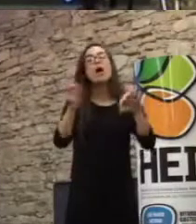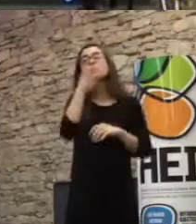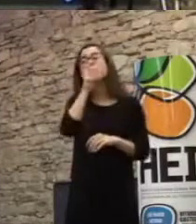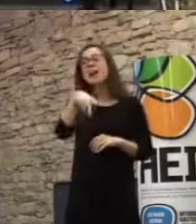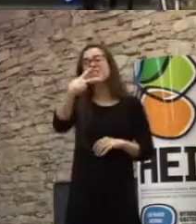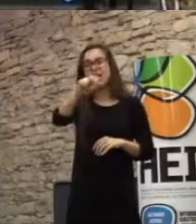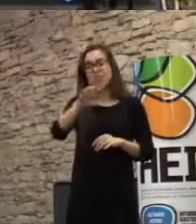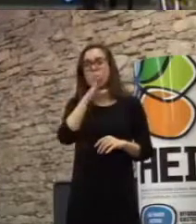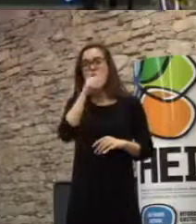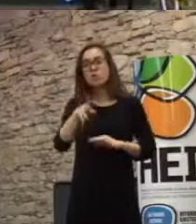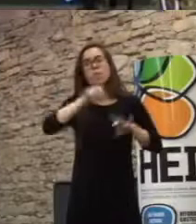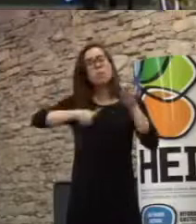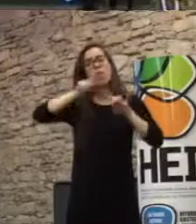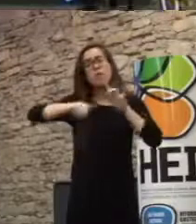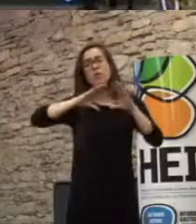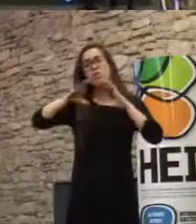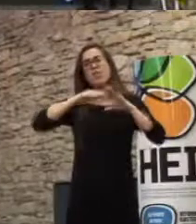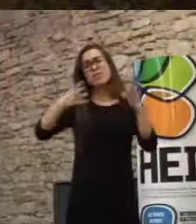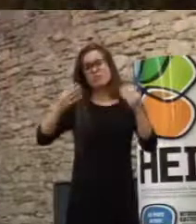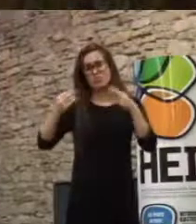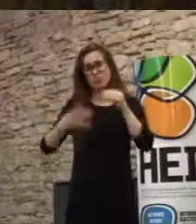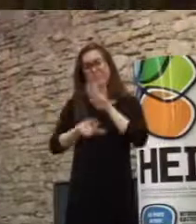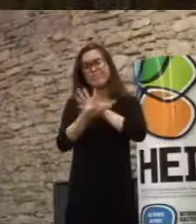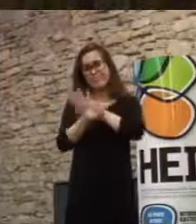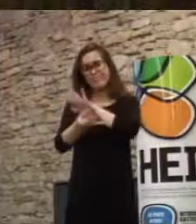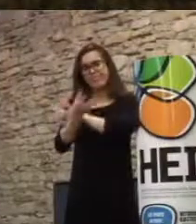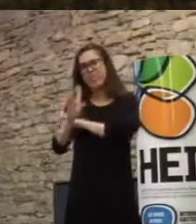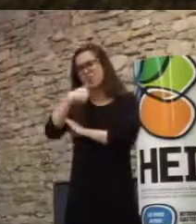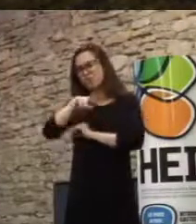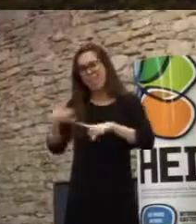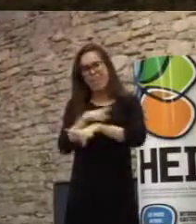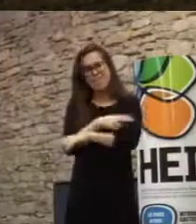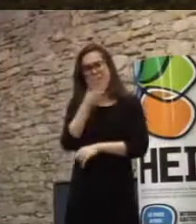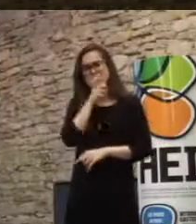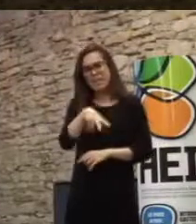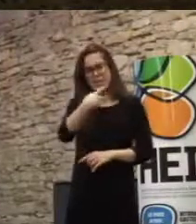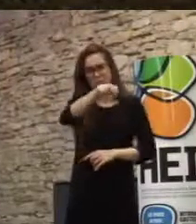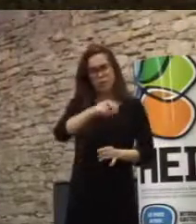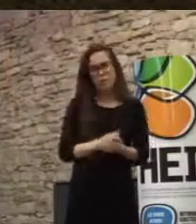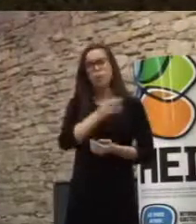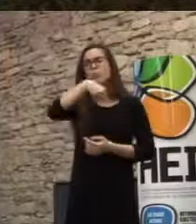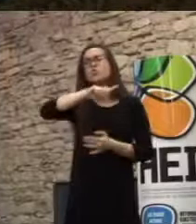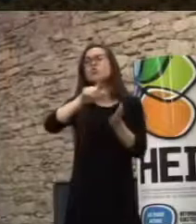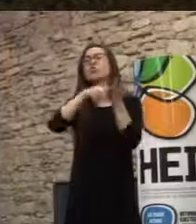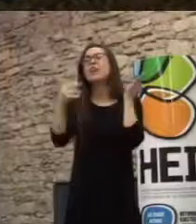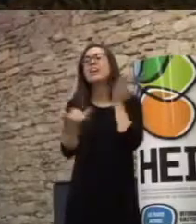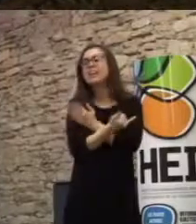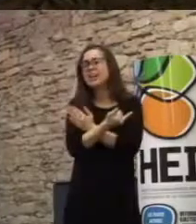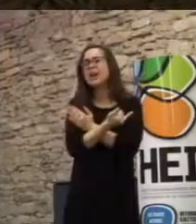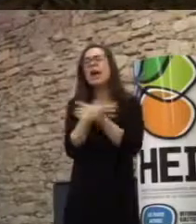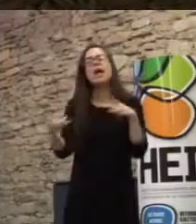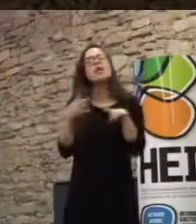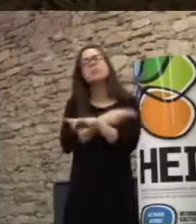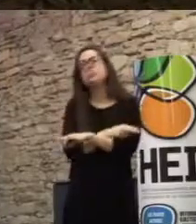problemas en la comunicación de acuerdo entonces yo os invito a que vigiles vuestros nuestro lenguaje elimines los globalizadores de la